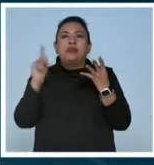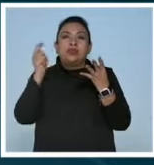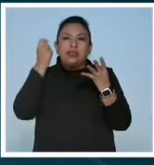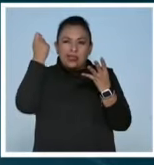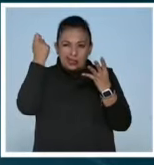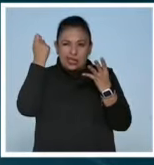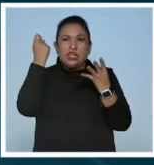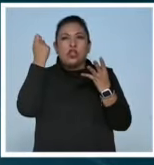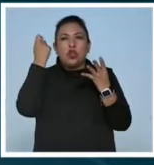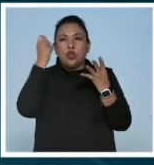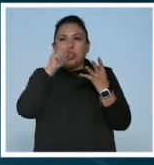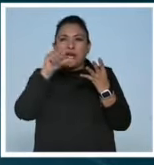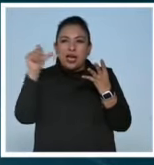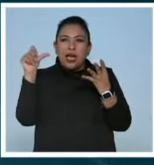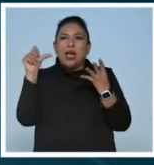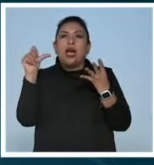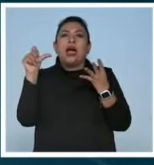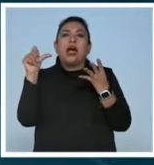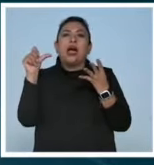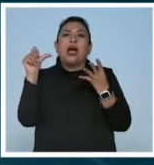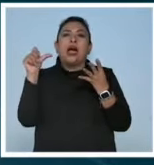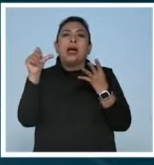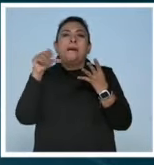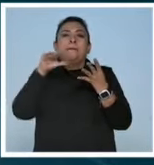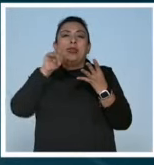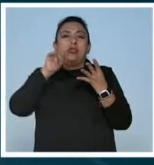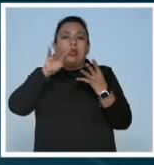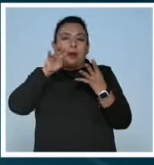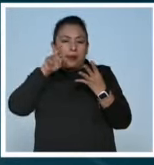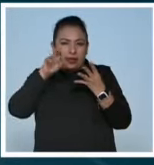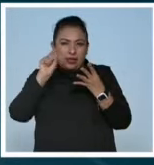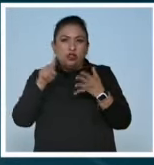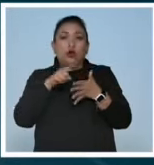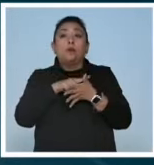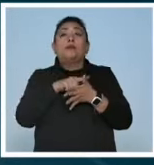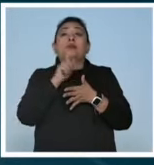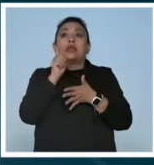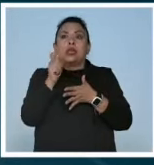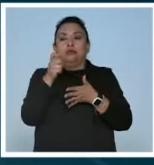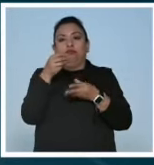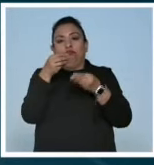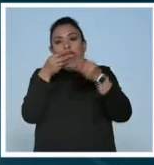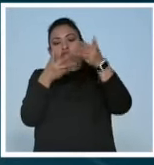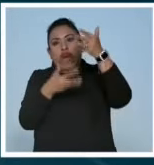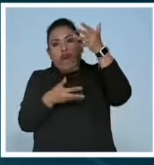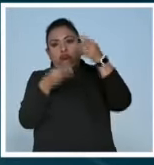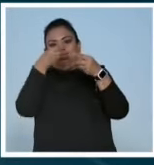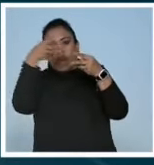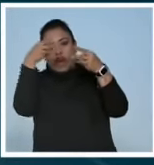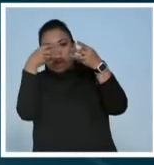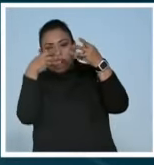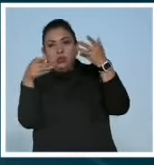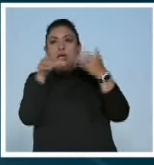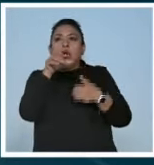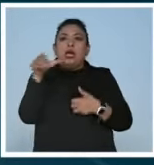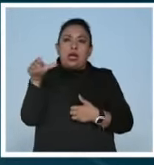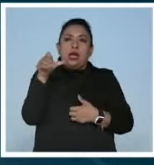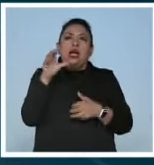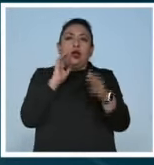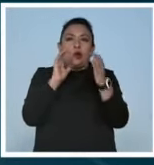tecnología enfocada a experiencias inmersivas y metaverso, ¿no? Digamos que es un rango en ese aspecto de